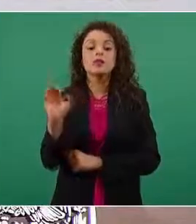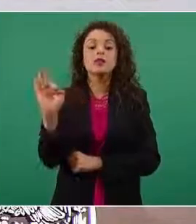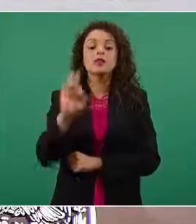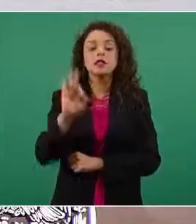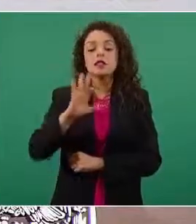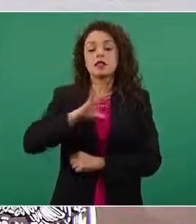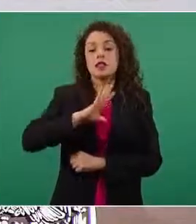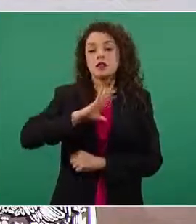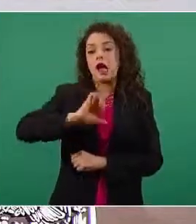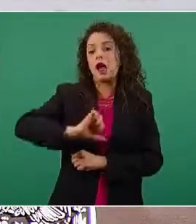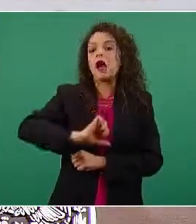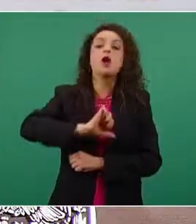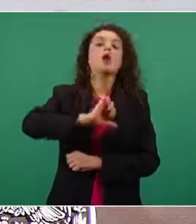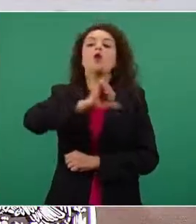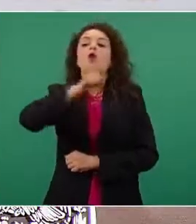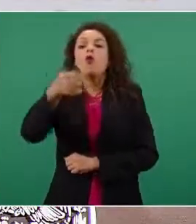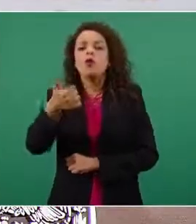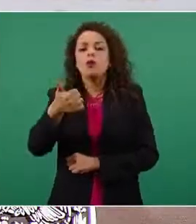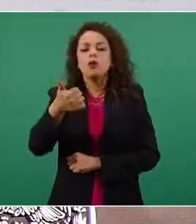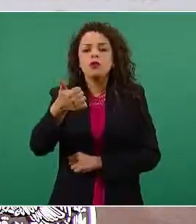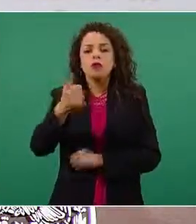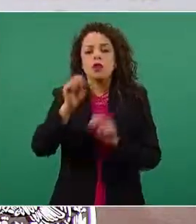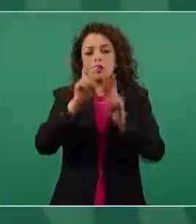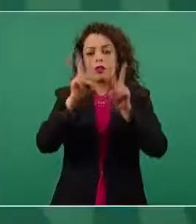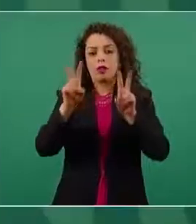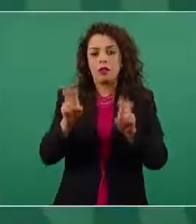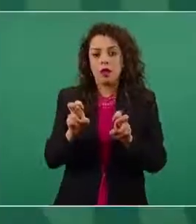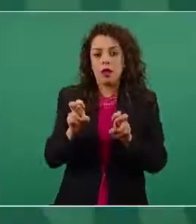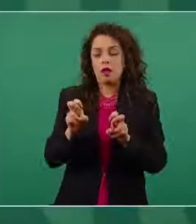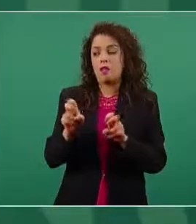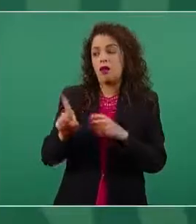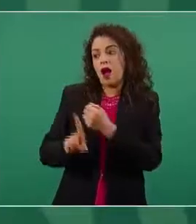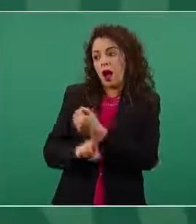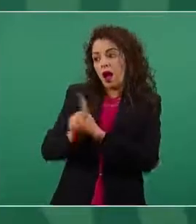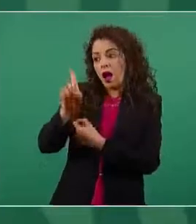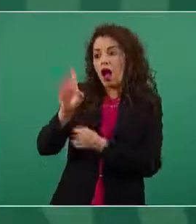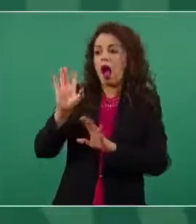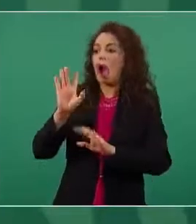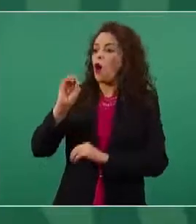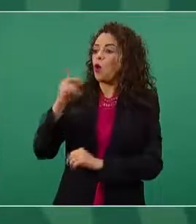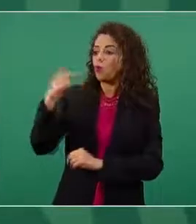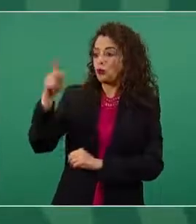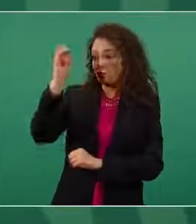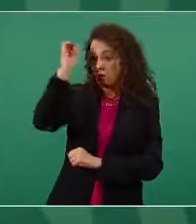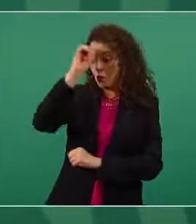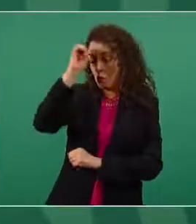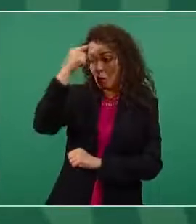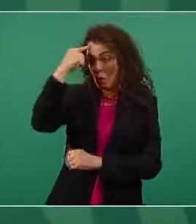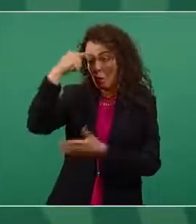otro tema que pueda afectar o que ellos piensen que afecta